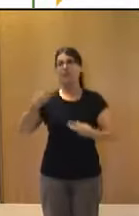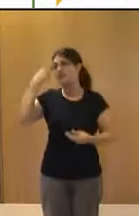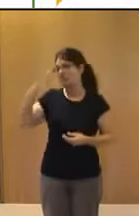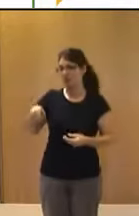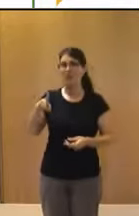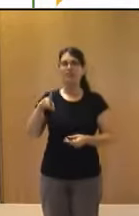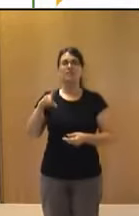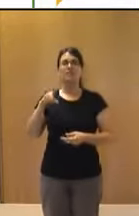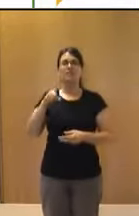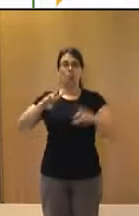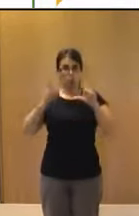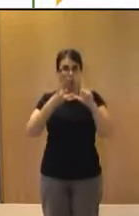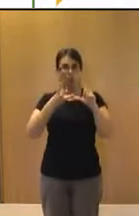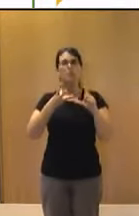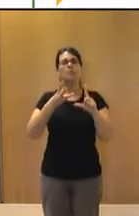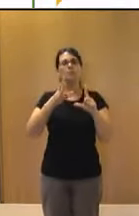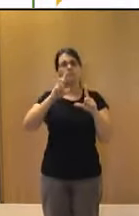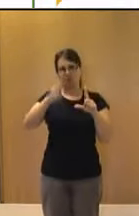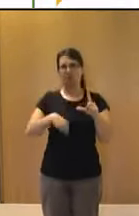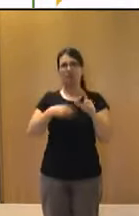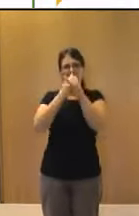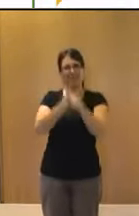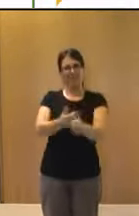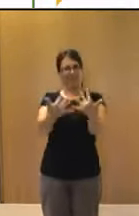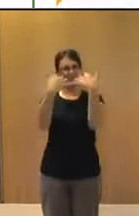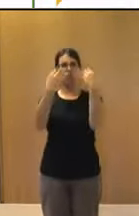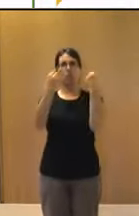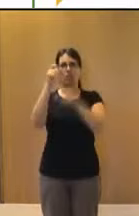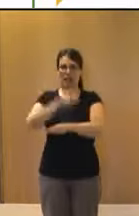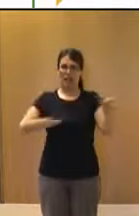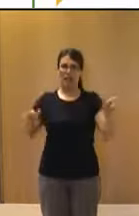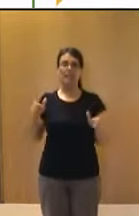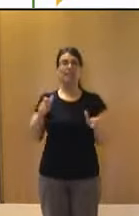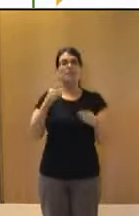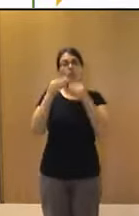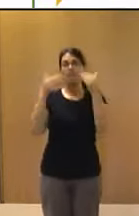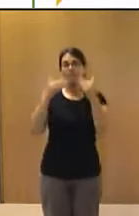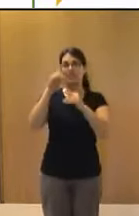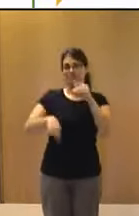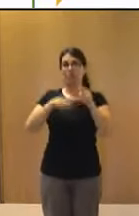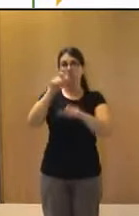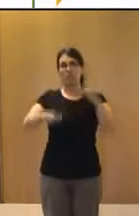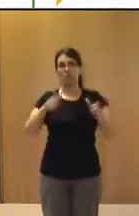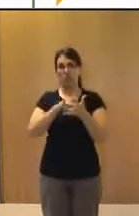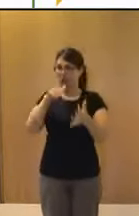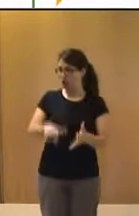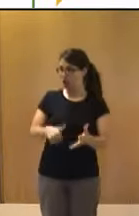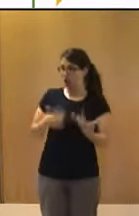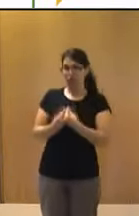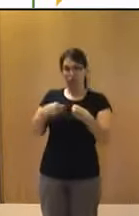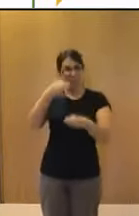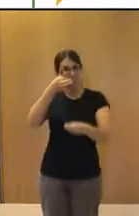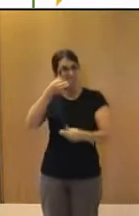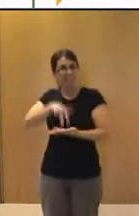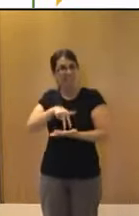subtitulado, y sabéis que, bueno, pues que en la web también nos está siguiendo mucha gente, que gracias también a las personas que no